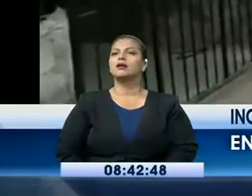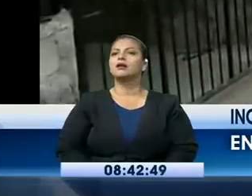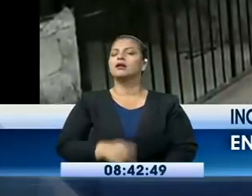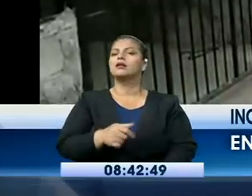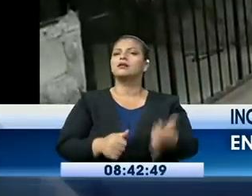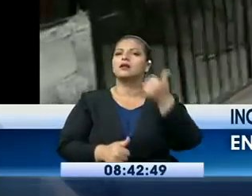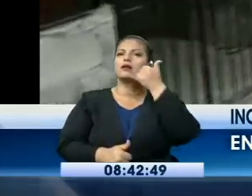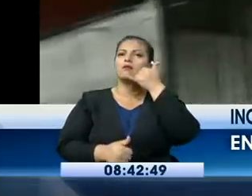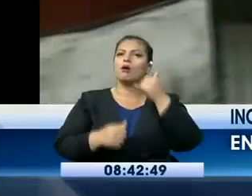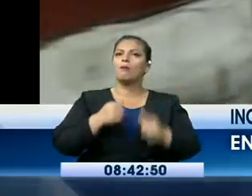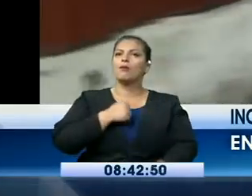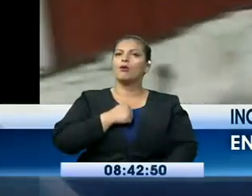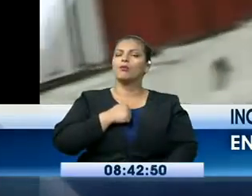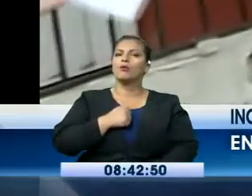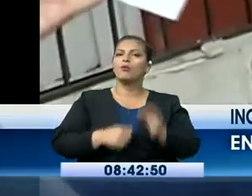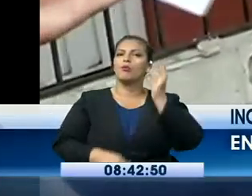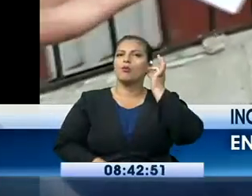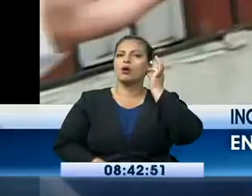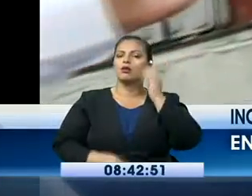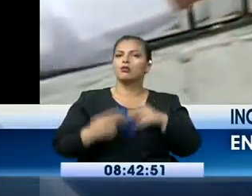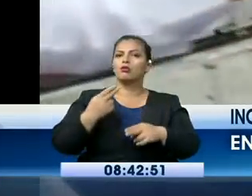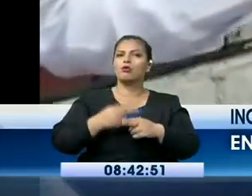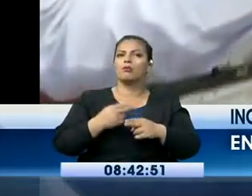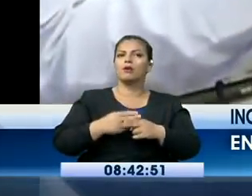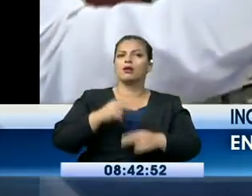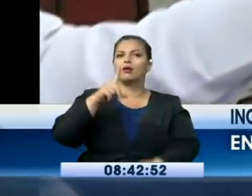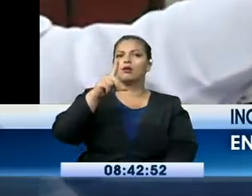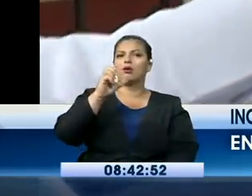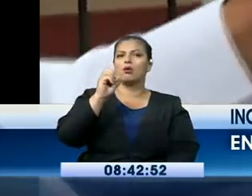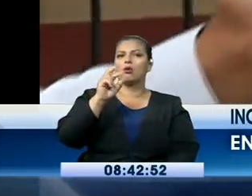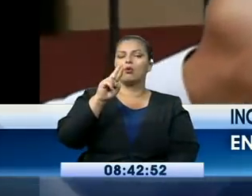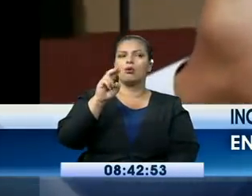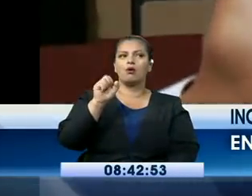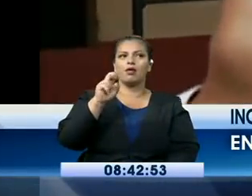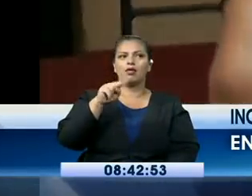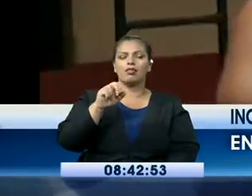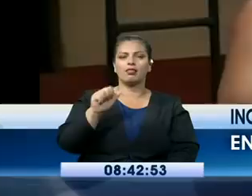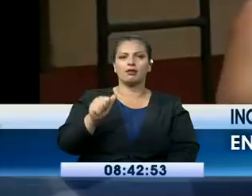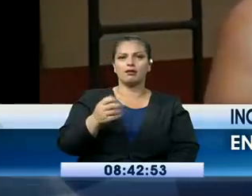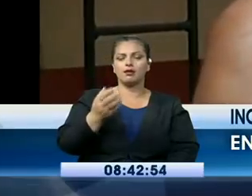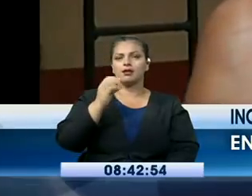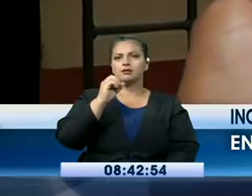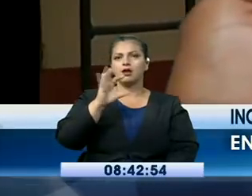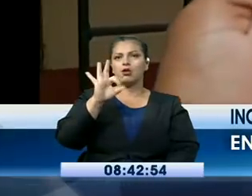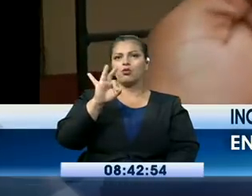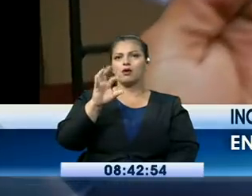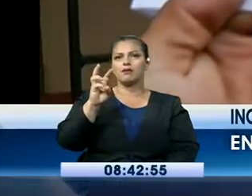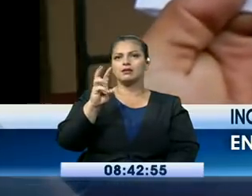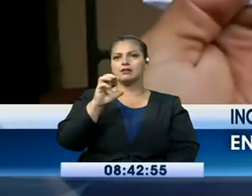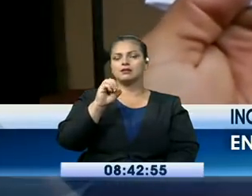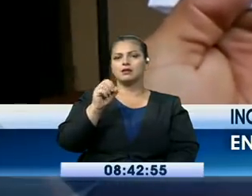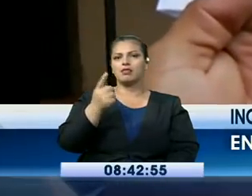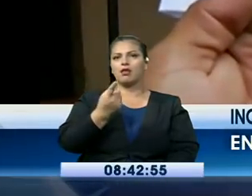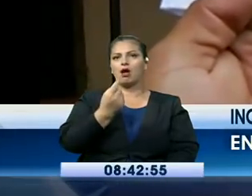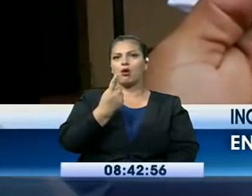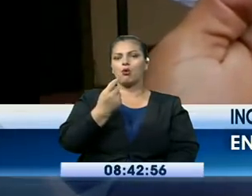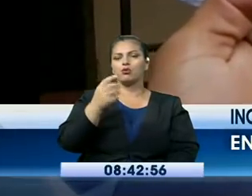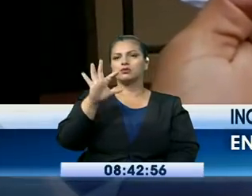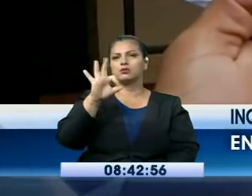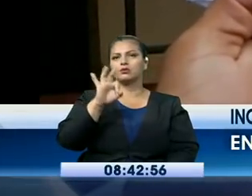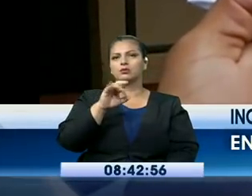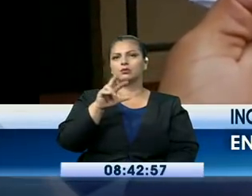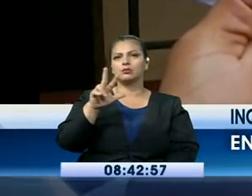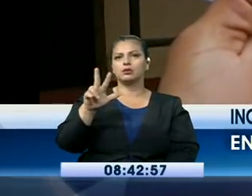este número para que ustedes puedan contactarse puedan comunicarse 09 60 11 93